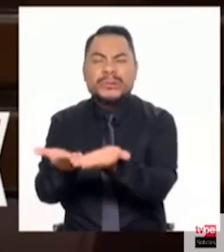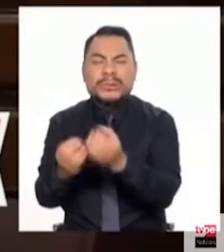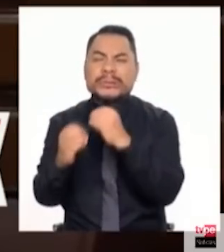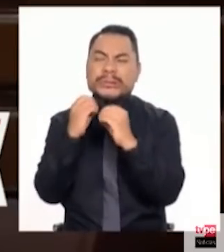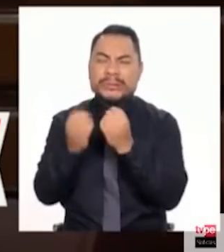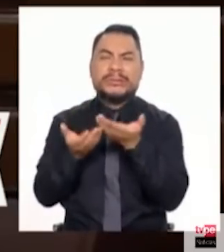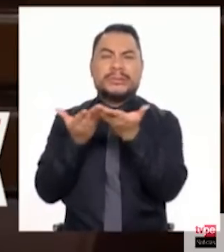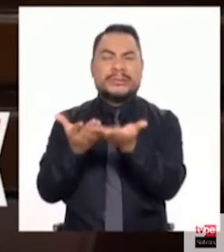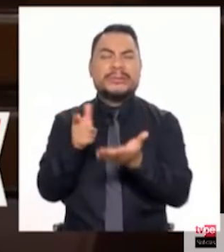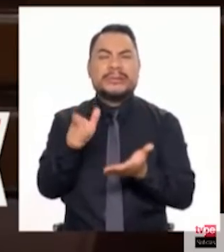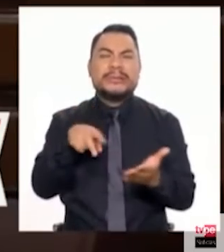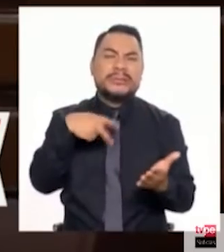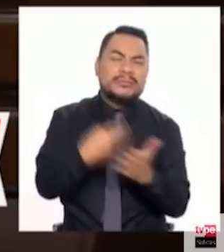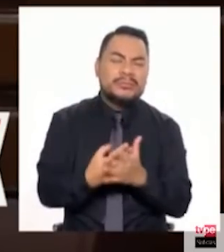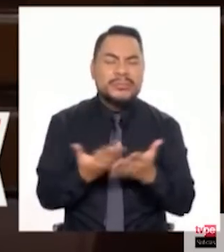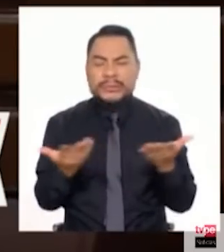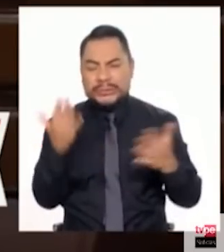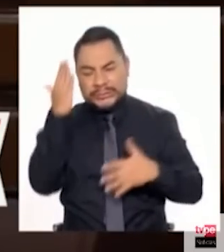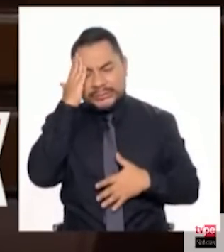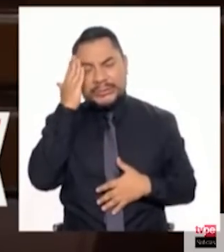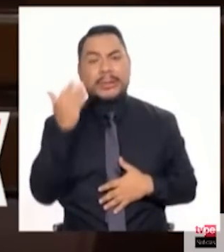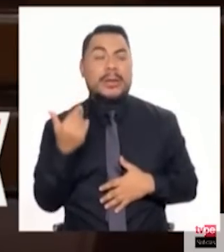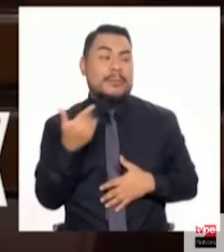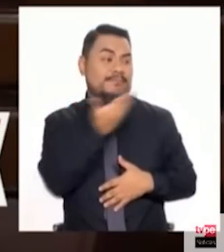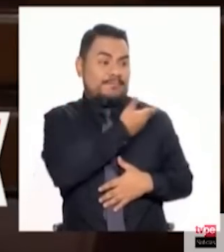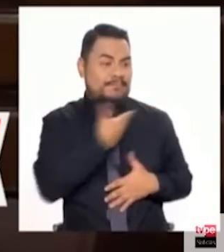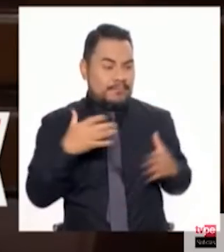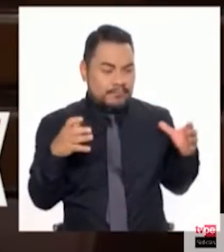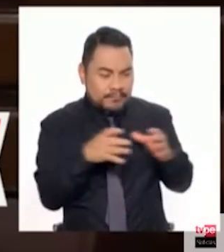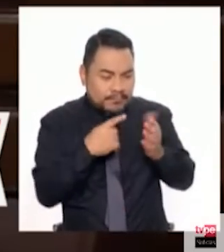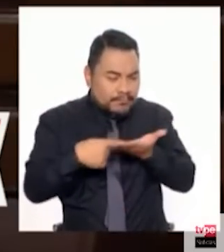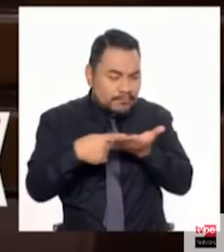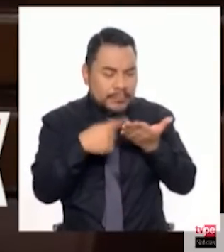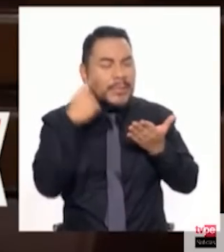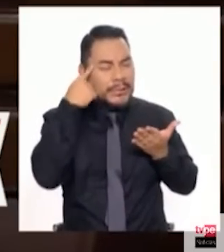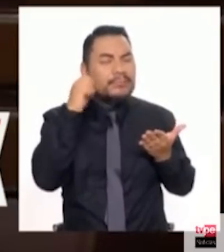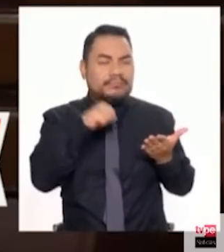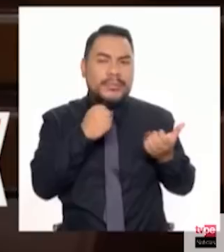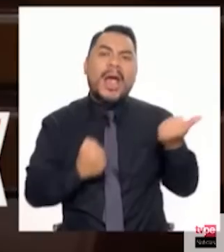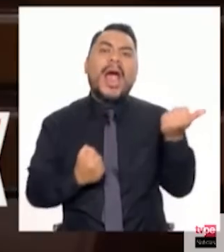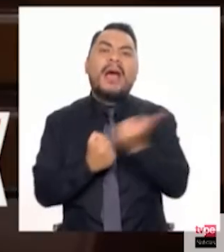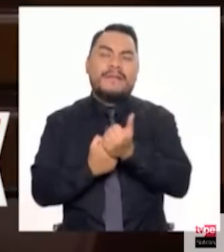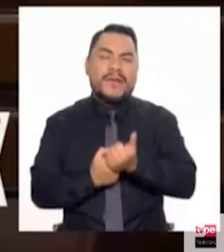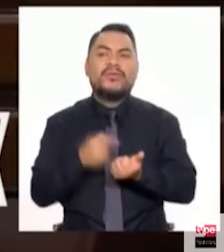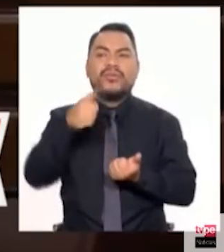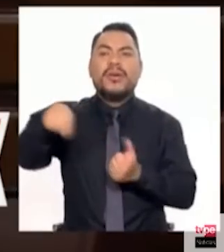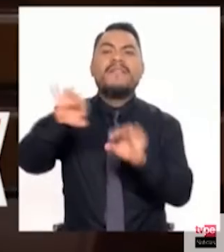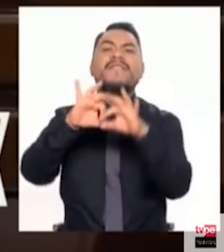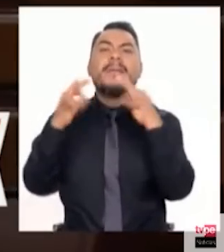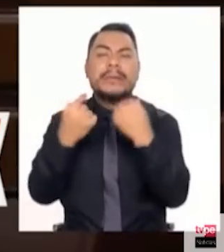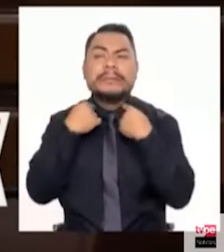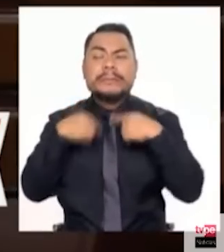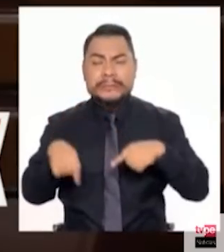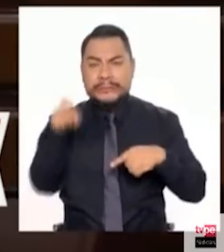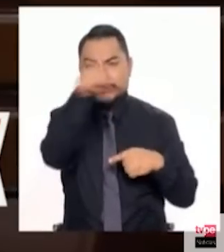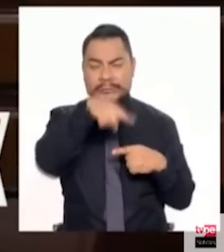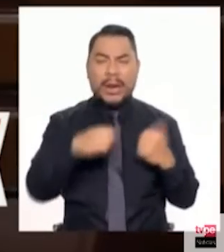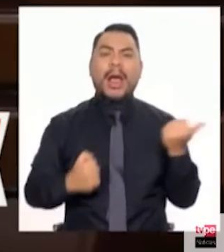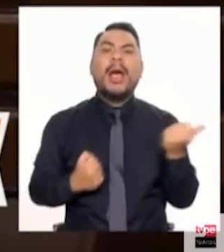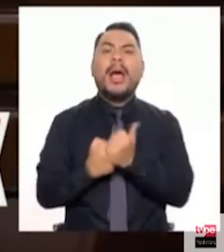sufridas mi gobierno dispuso una ayuda integral en favor de los deudos y Los afectados